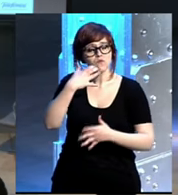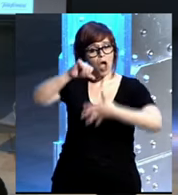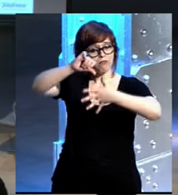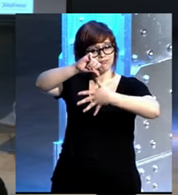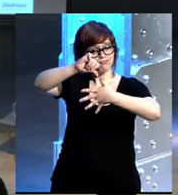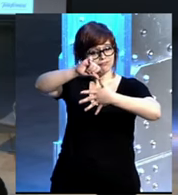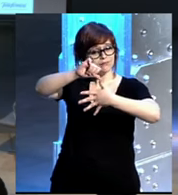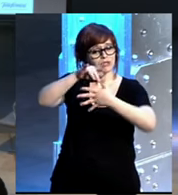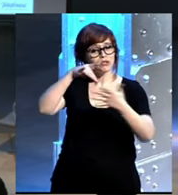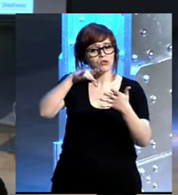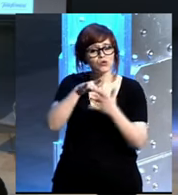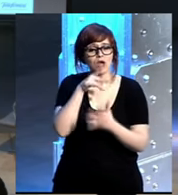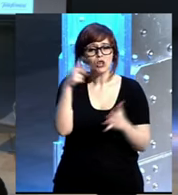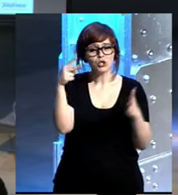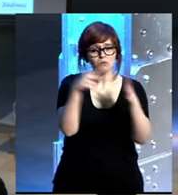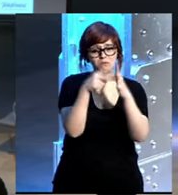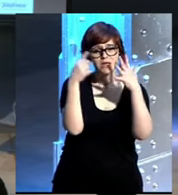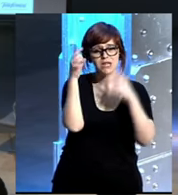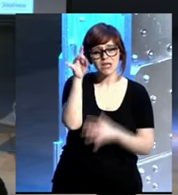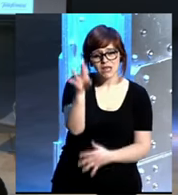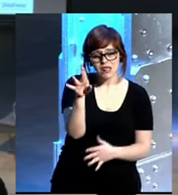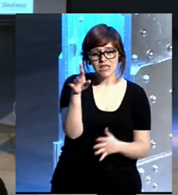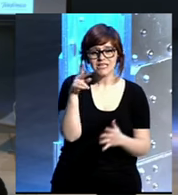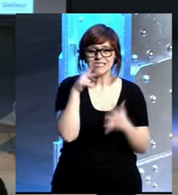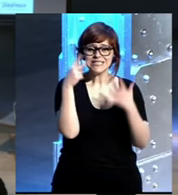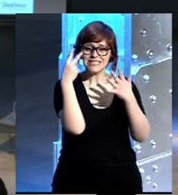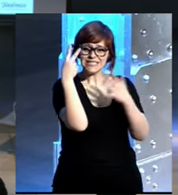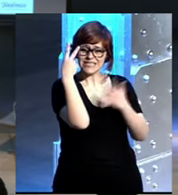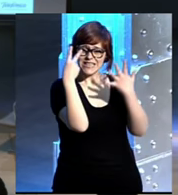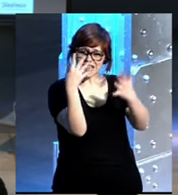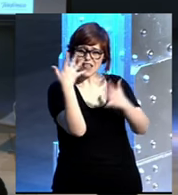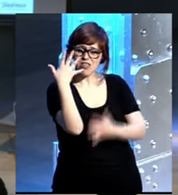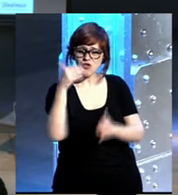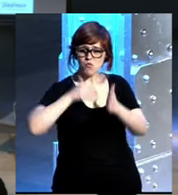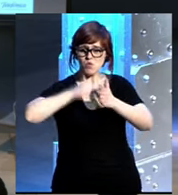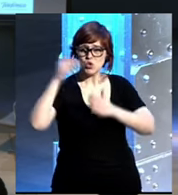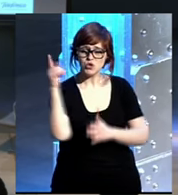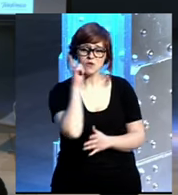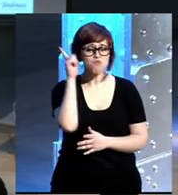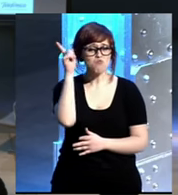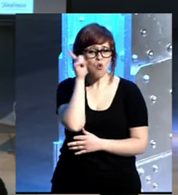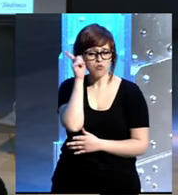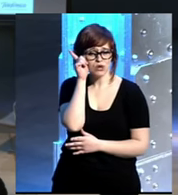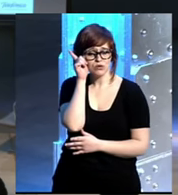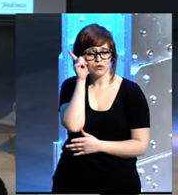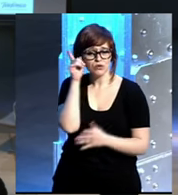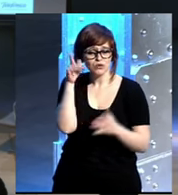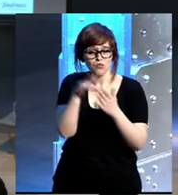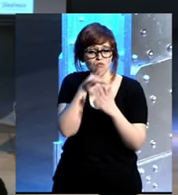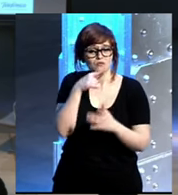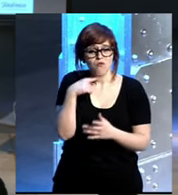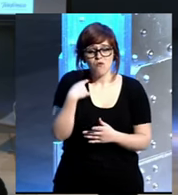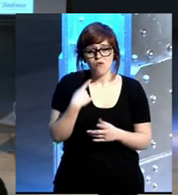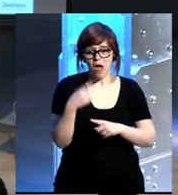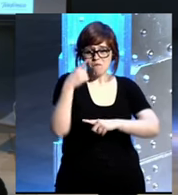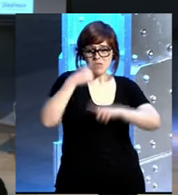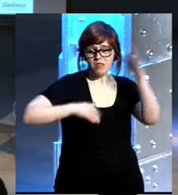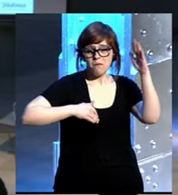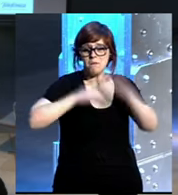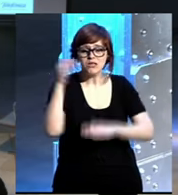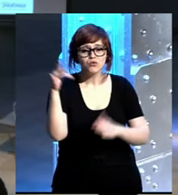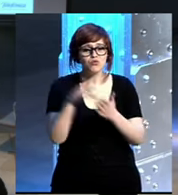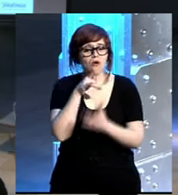tendremos aproximadamente 750 millones de móviles, muchos de los cuales casi un tercio serán smartphones, y esto de alguna forma